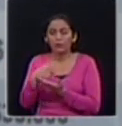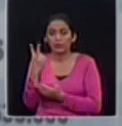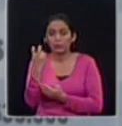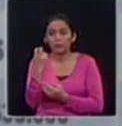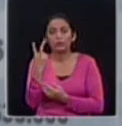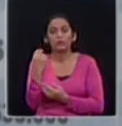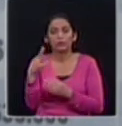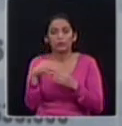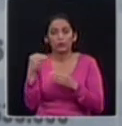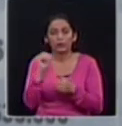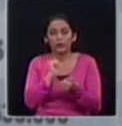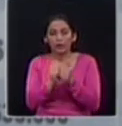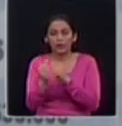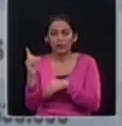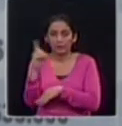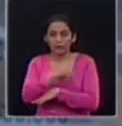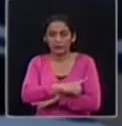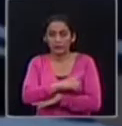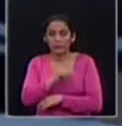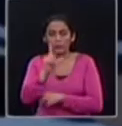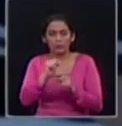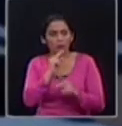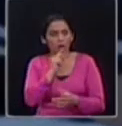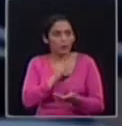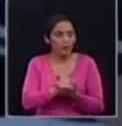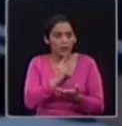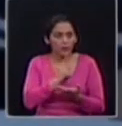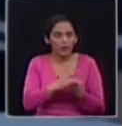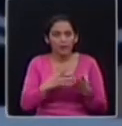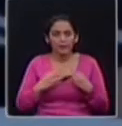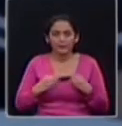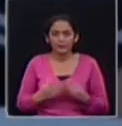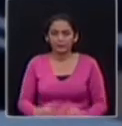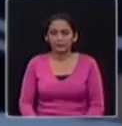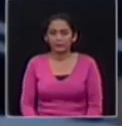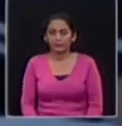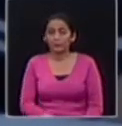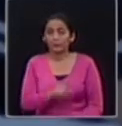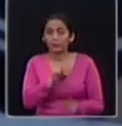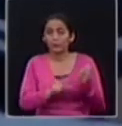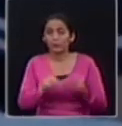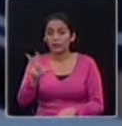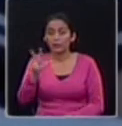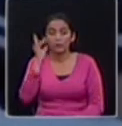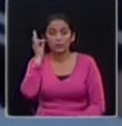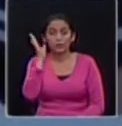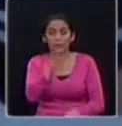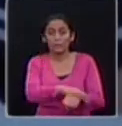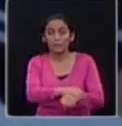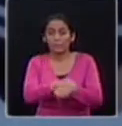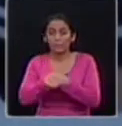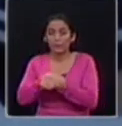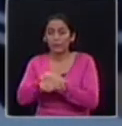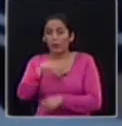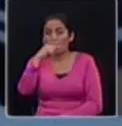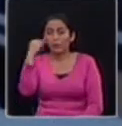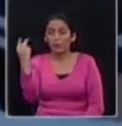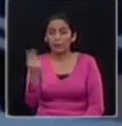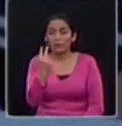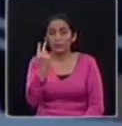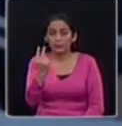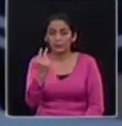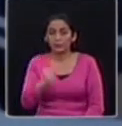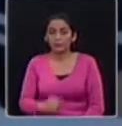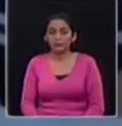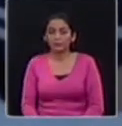la atención de decenas de personas. Personas aprehendidas, 3 mujeres, 2 hombres, Irene L.